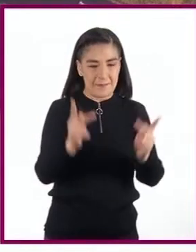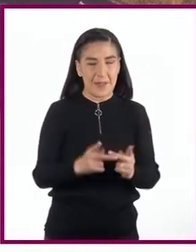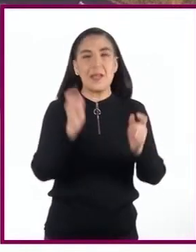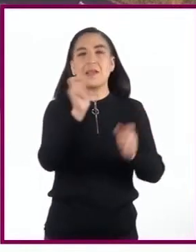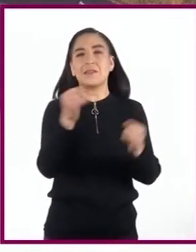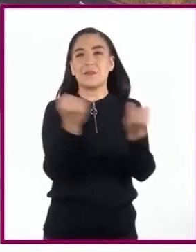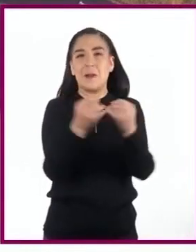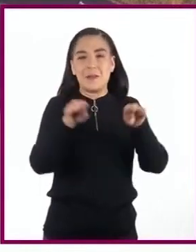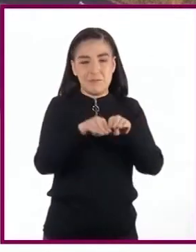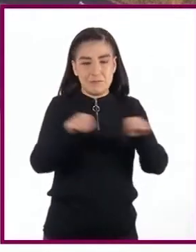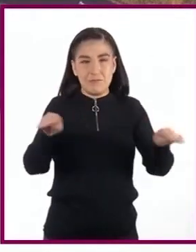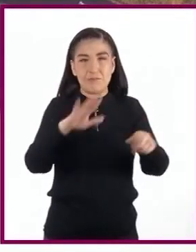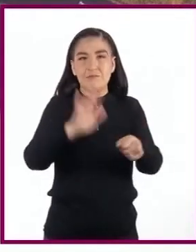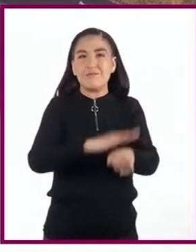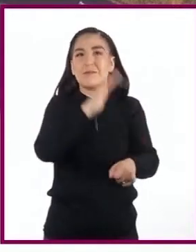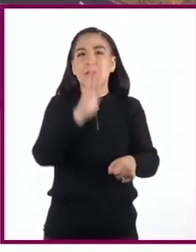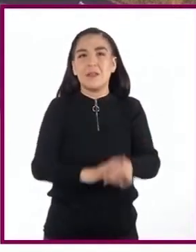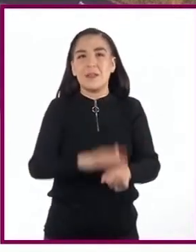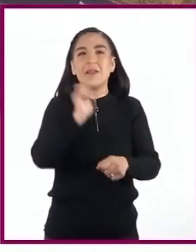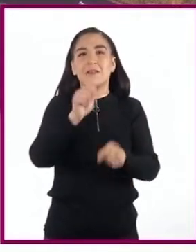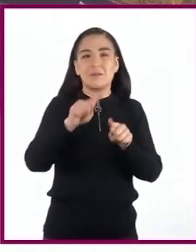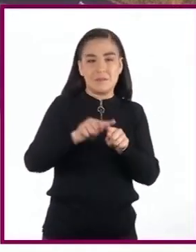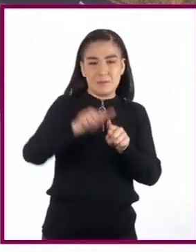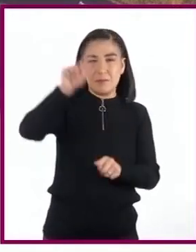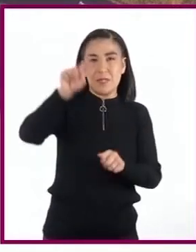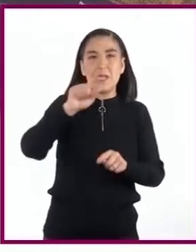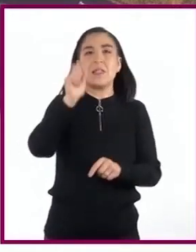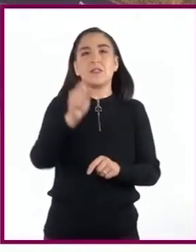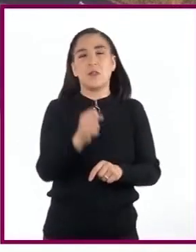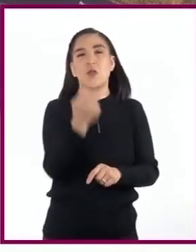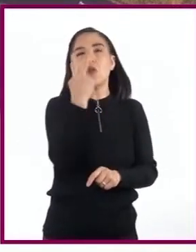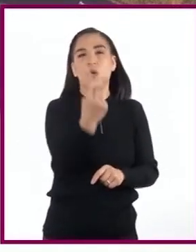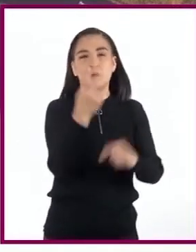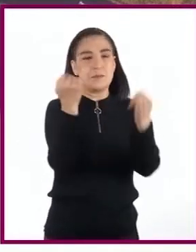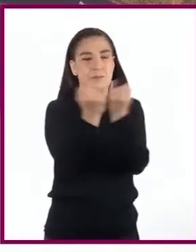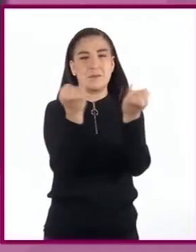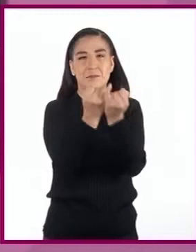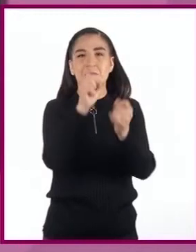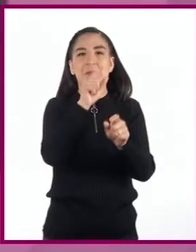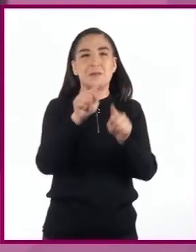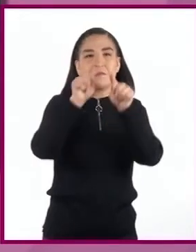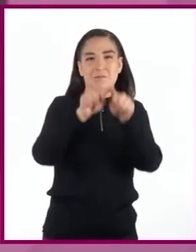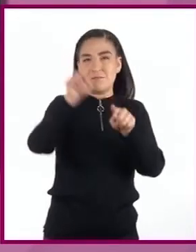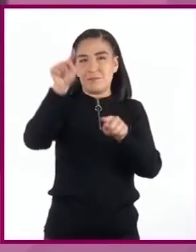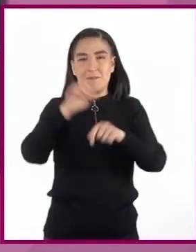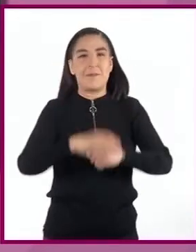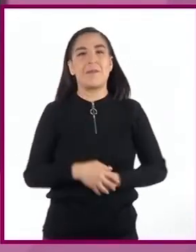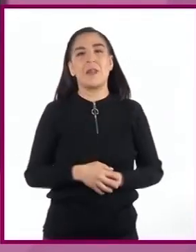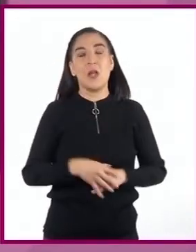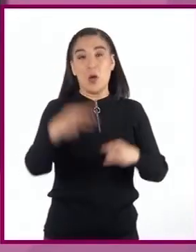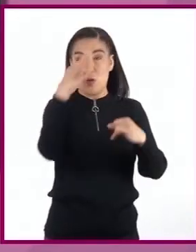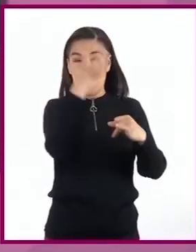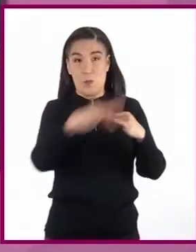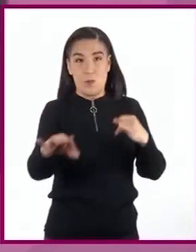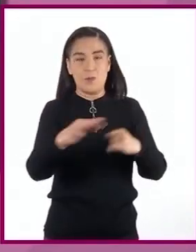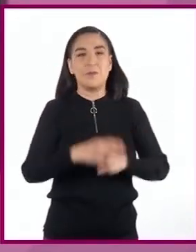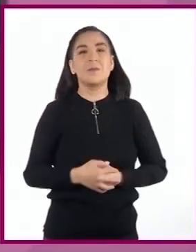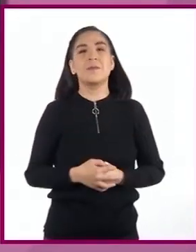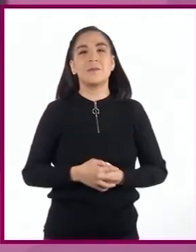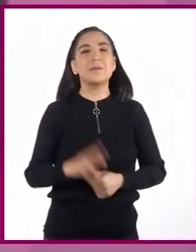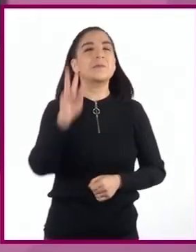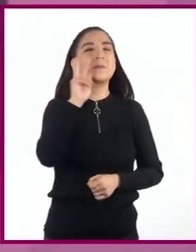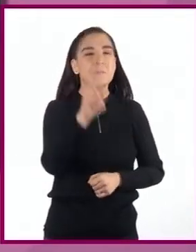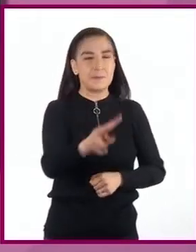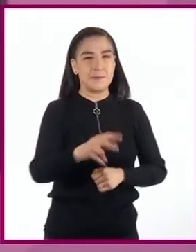que corresponden a las longitudes de dos pares de lados. Por último,